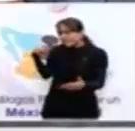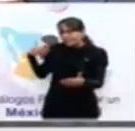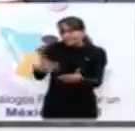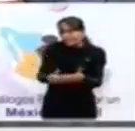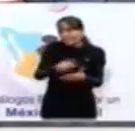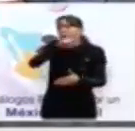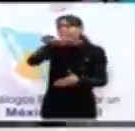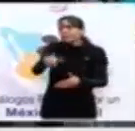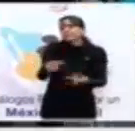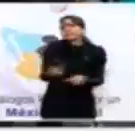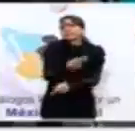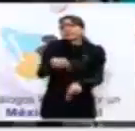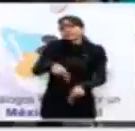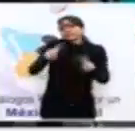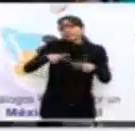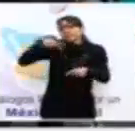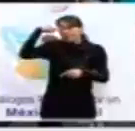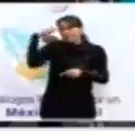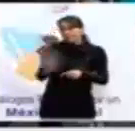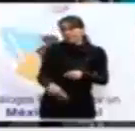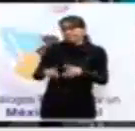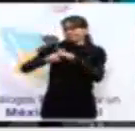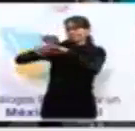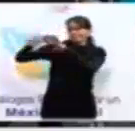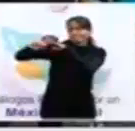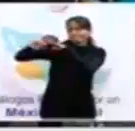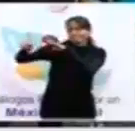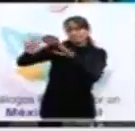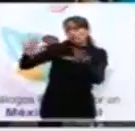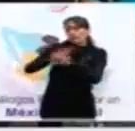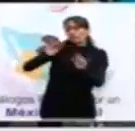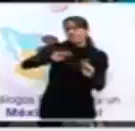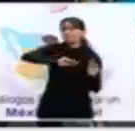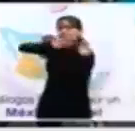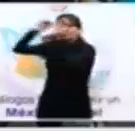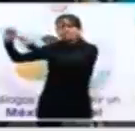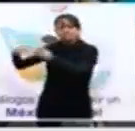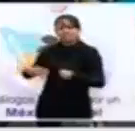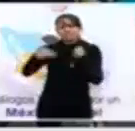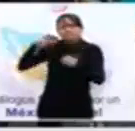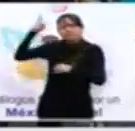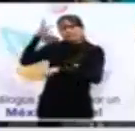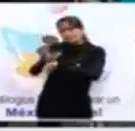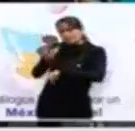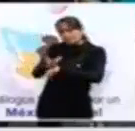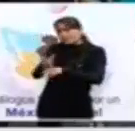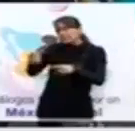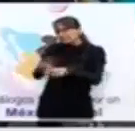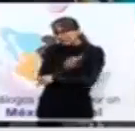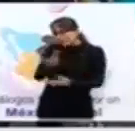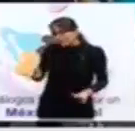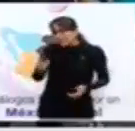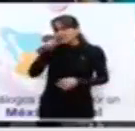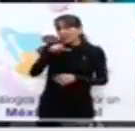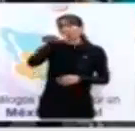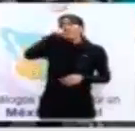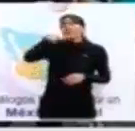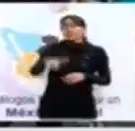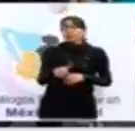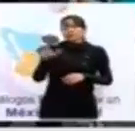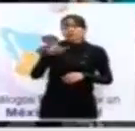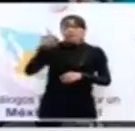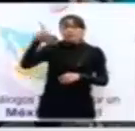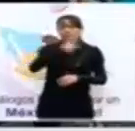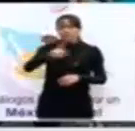Unidos. Están ahí, incluso ahorita frente a nosotros, las ofertas de Obama, que cuando tuvo toda la fuerza legal para poderlo hacer, no